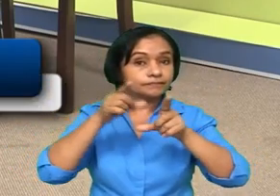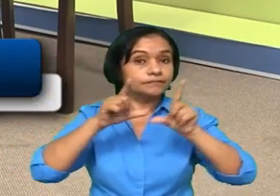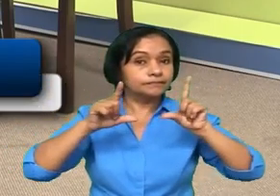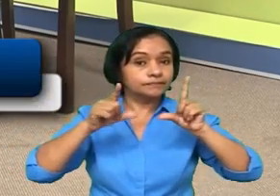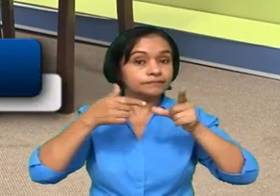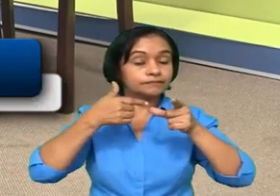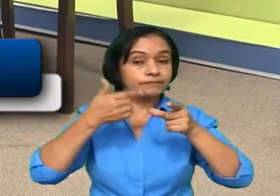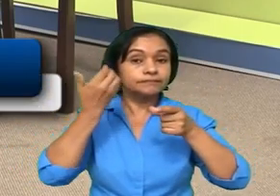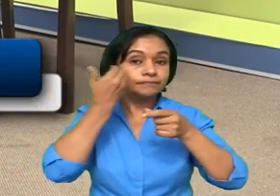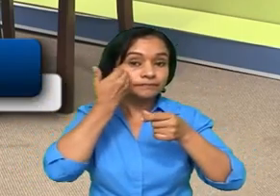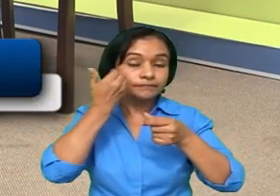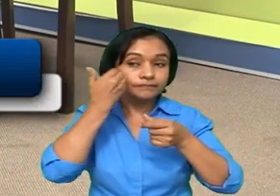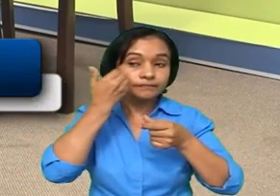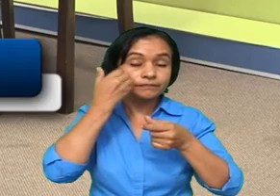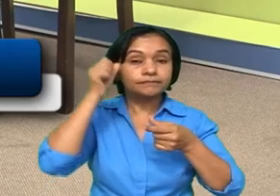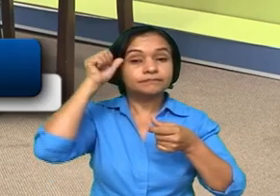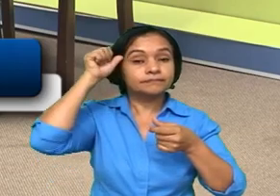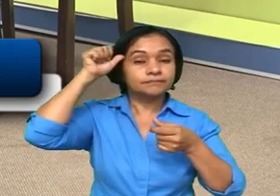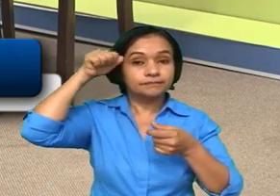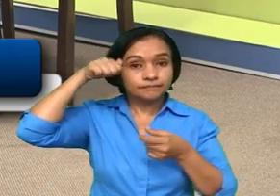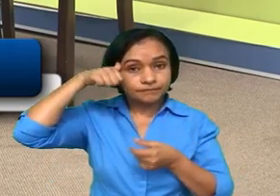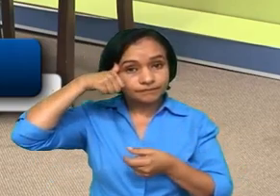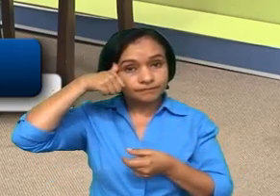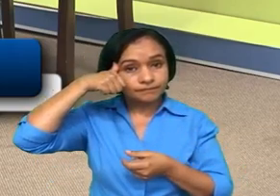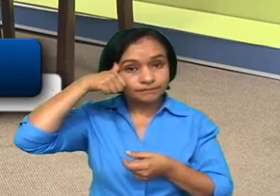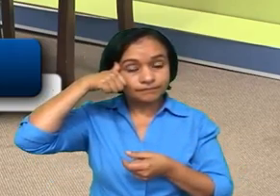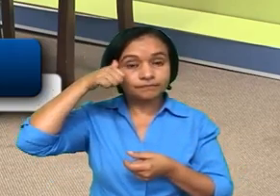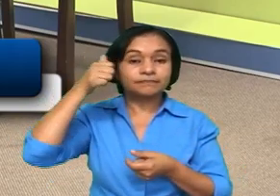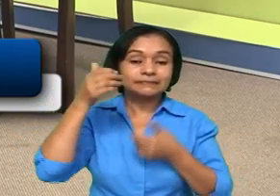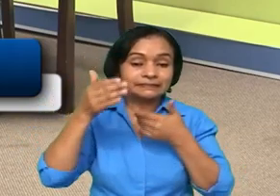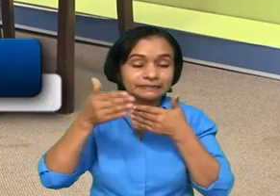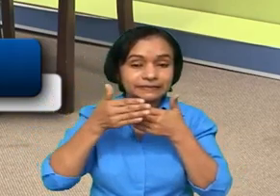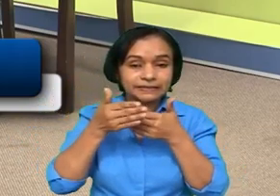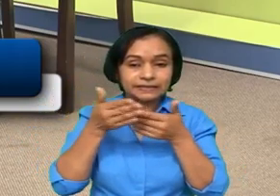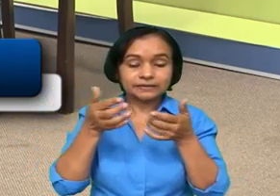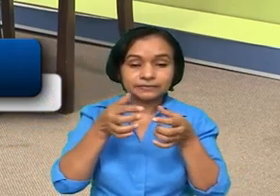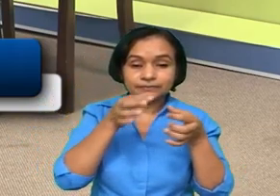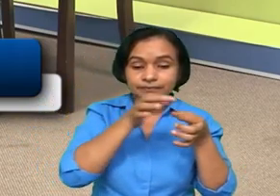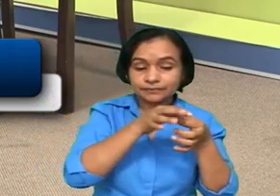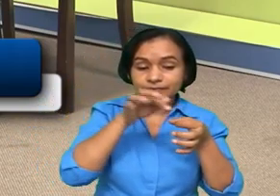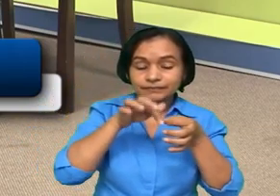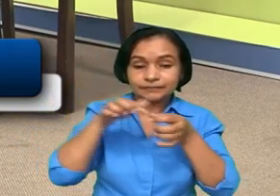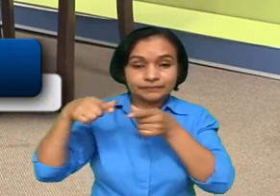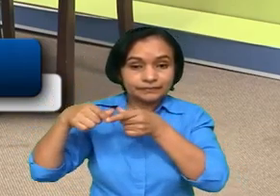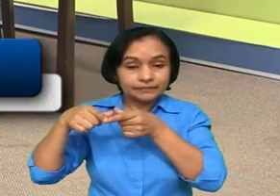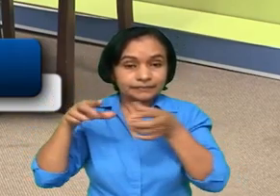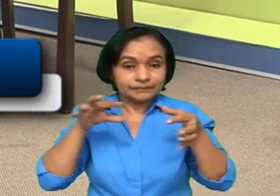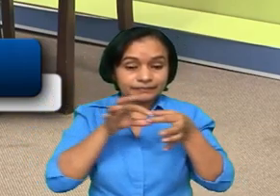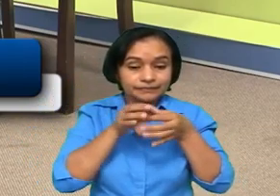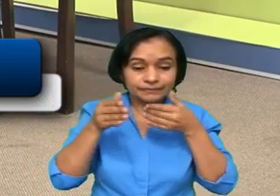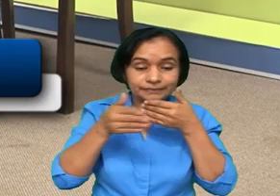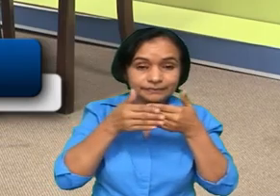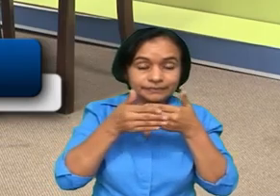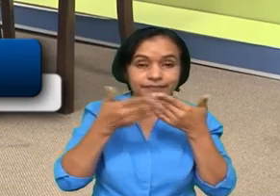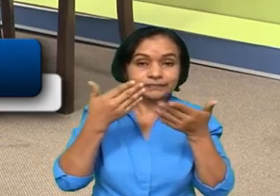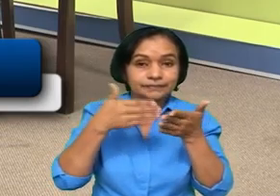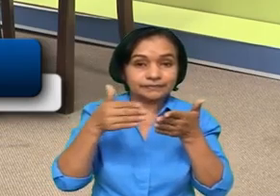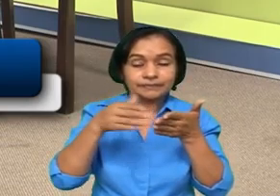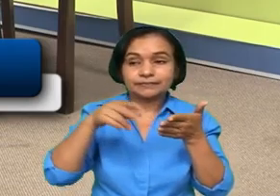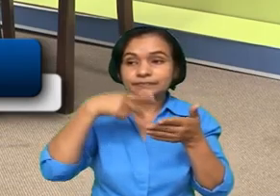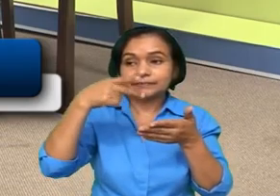las infecciones urinarias porque está más cerca su recto que y su vagina, pues, en palabras sencillas.